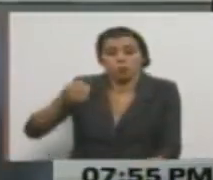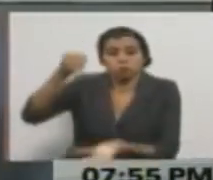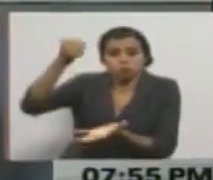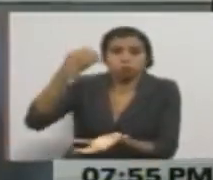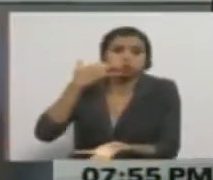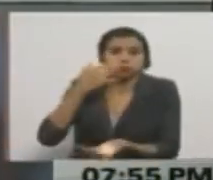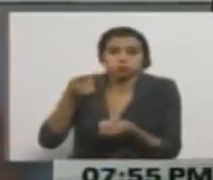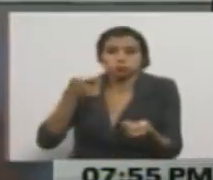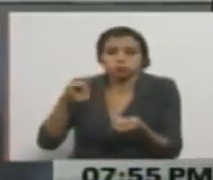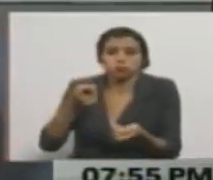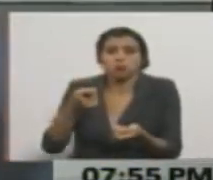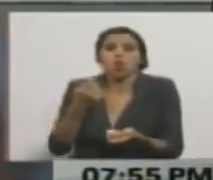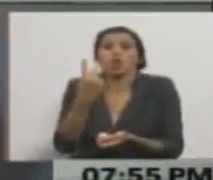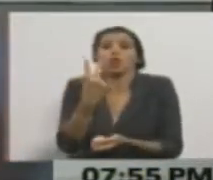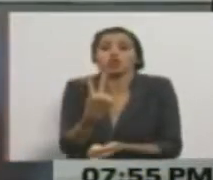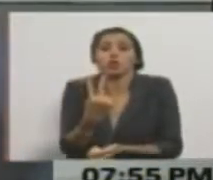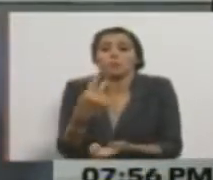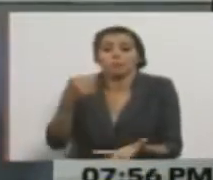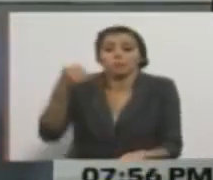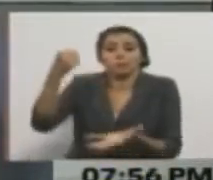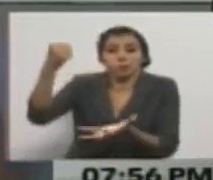a 2 bolsas de hielo por persona.